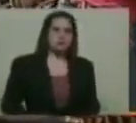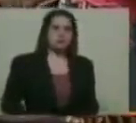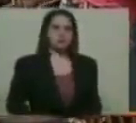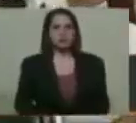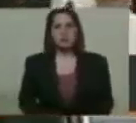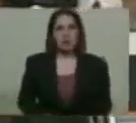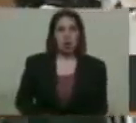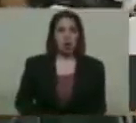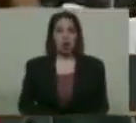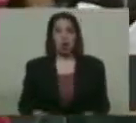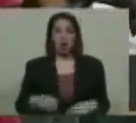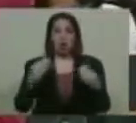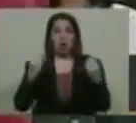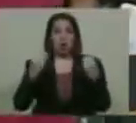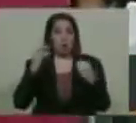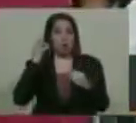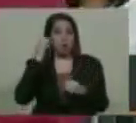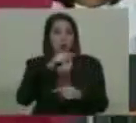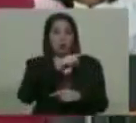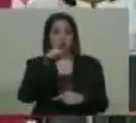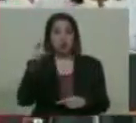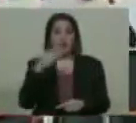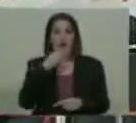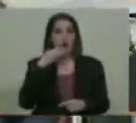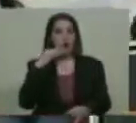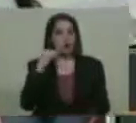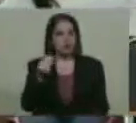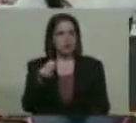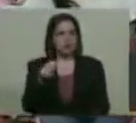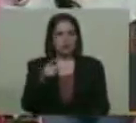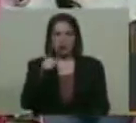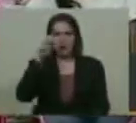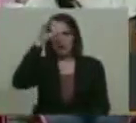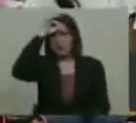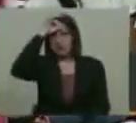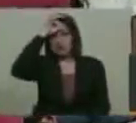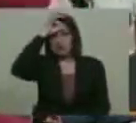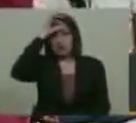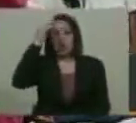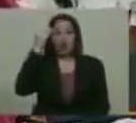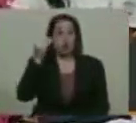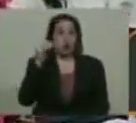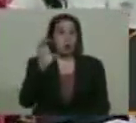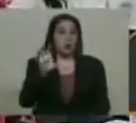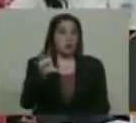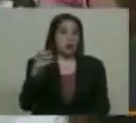muchachas. Ustedes son jovencitas y no saben cómo fue este país,